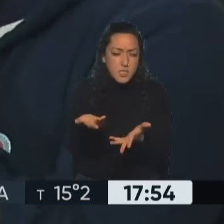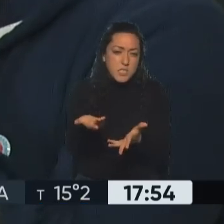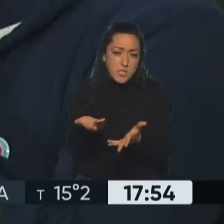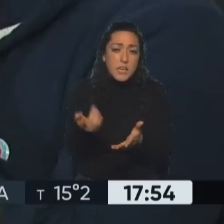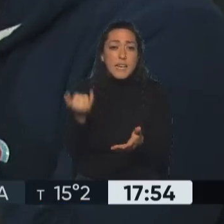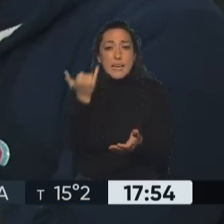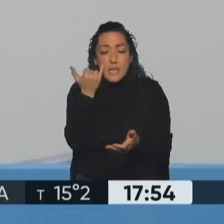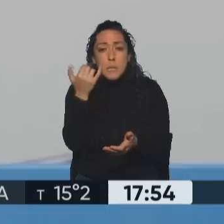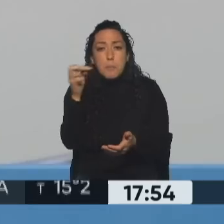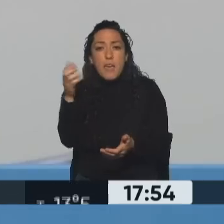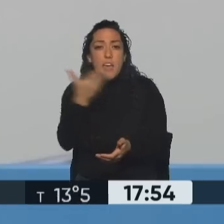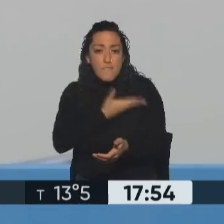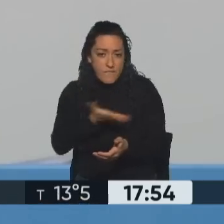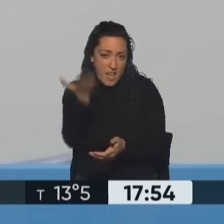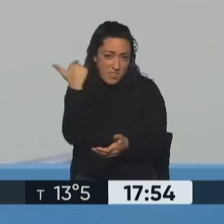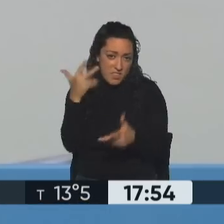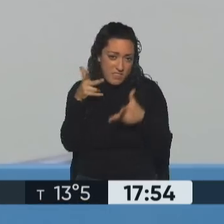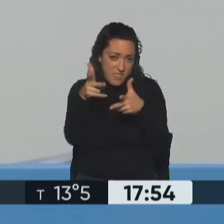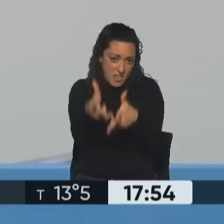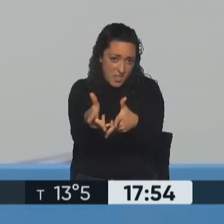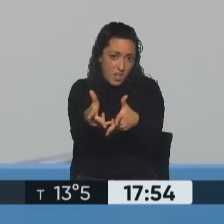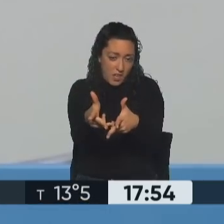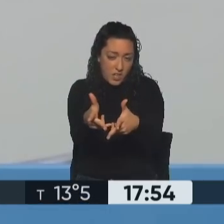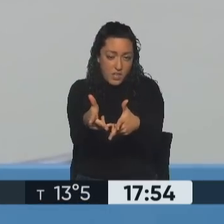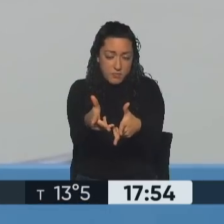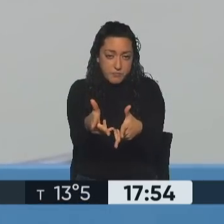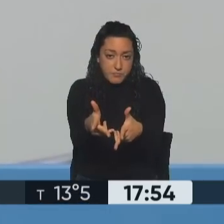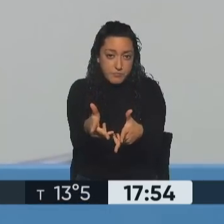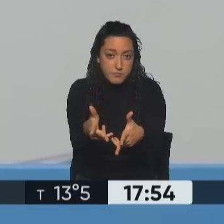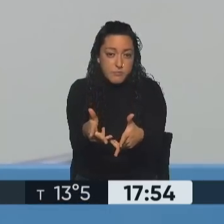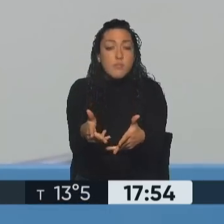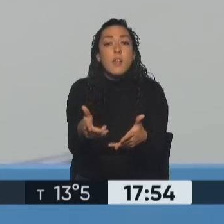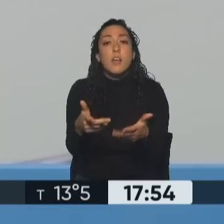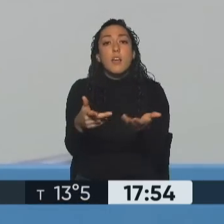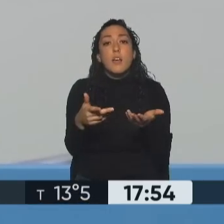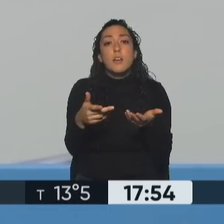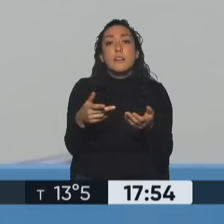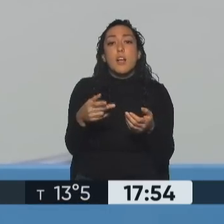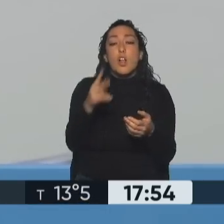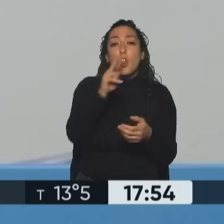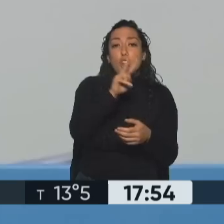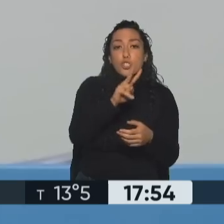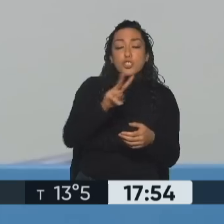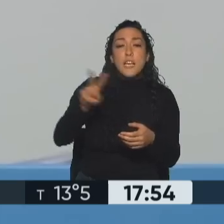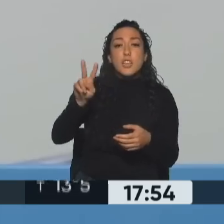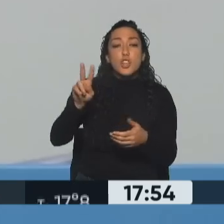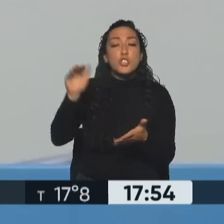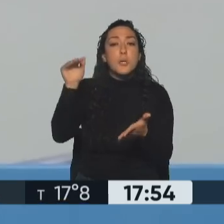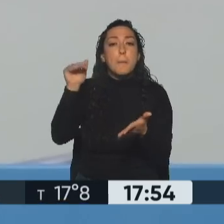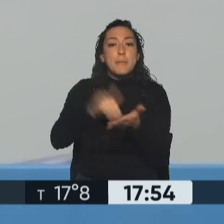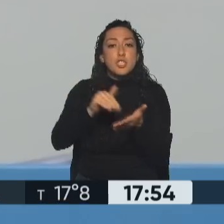en YPF, cuando decía que haber dado 202 millones de